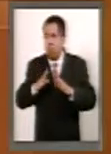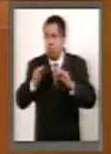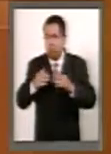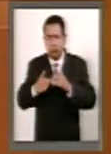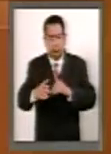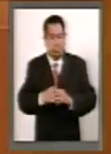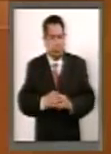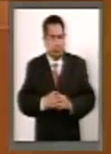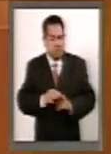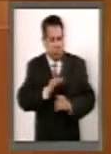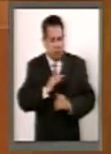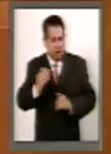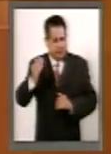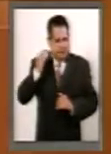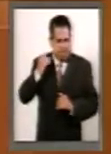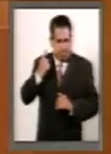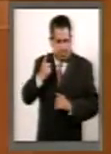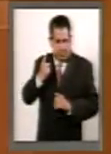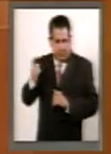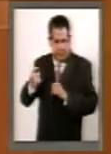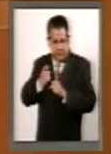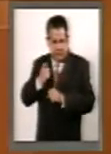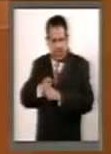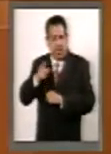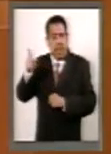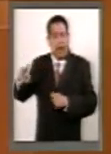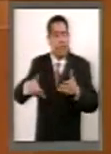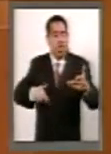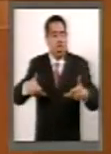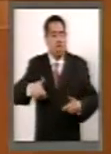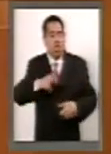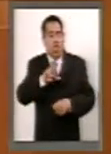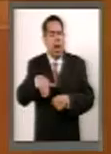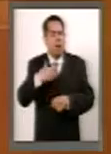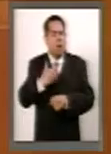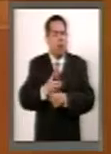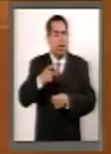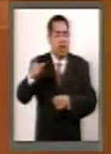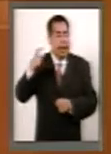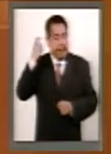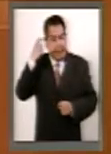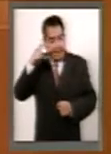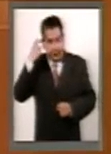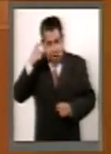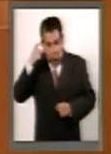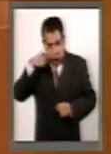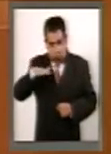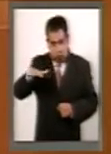Hace casi 100 años, allá en el Teatro de la República, en Querétaro,